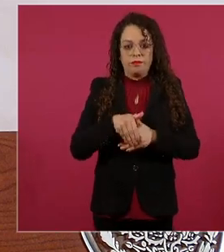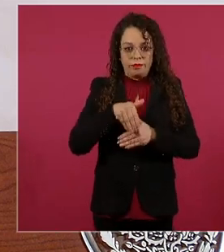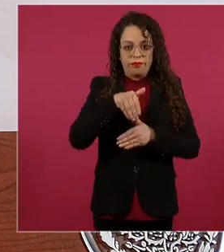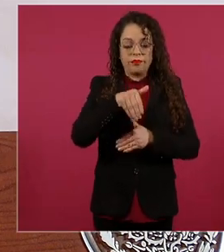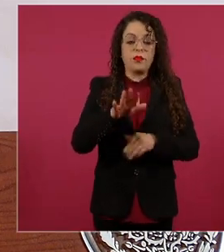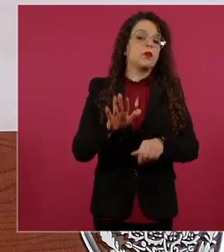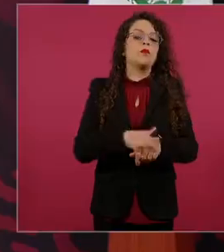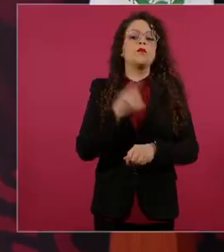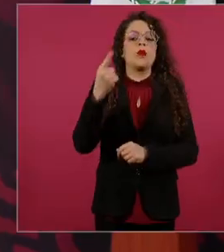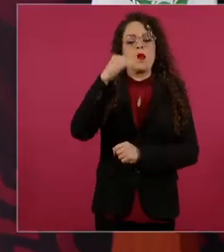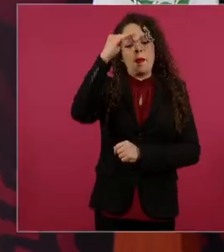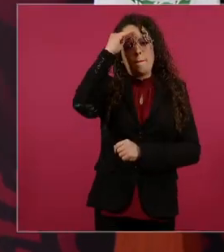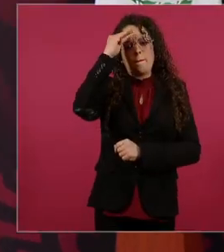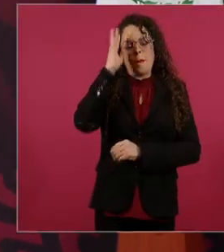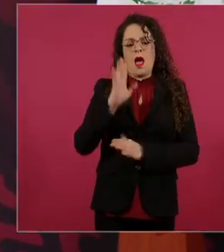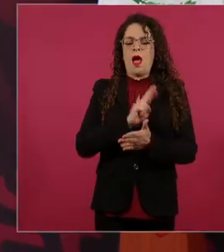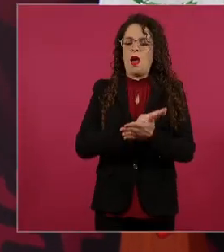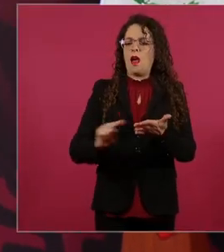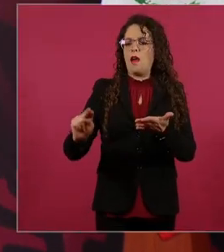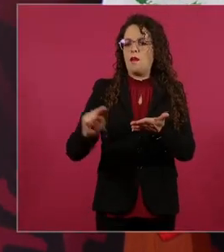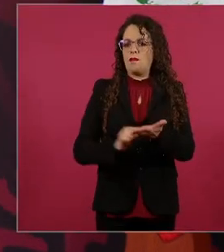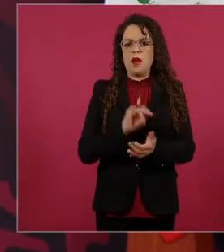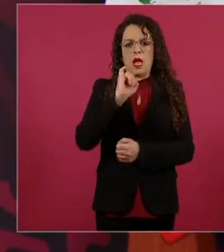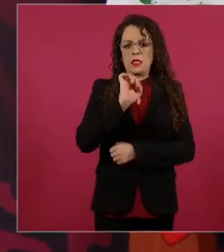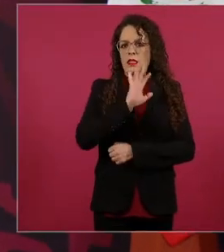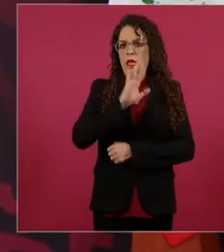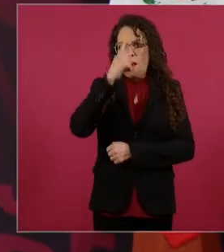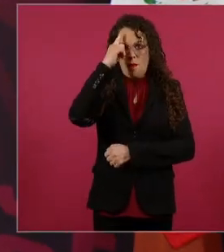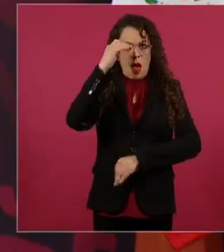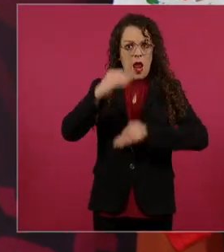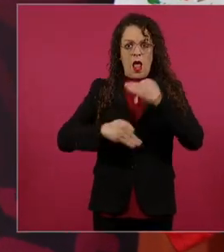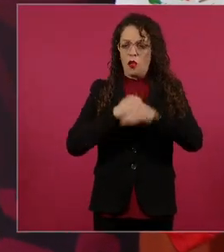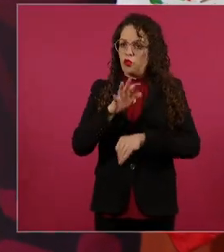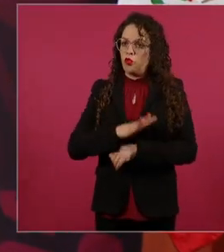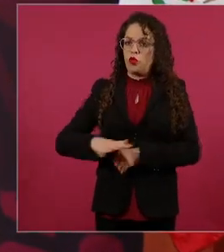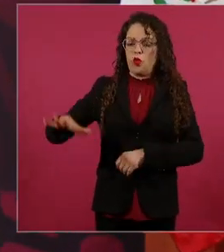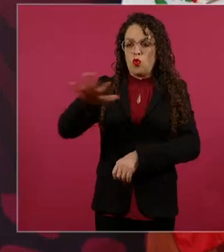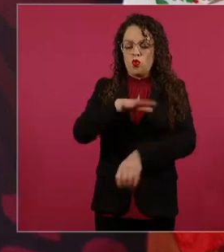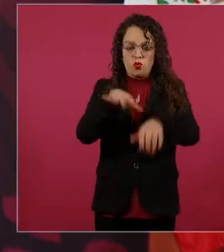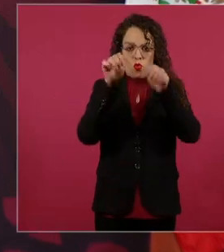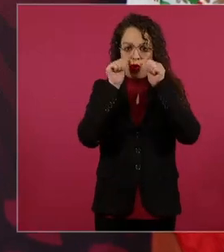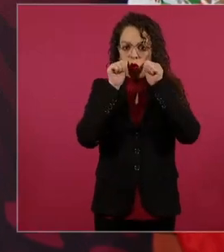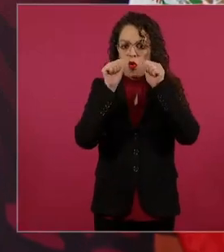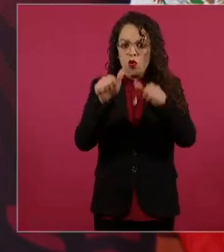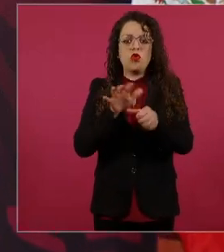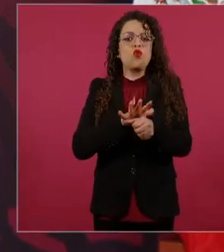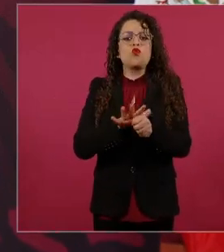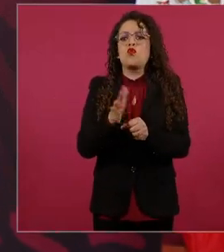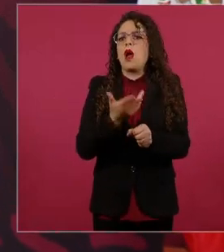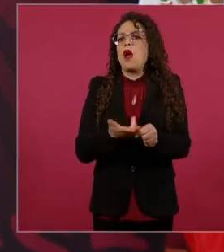van a ser universales o se va a atender a todos los mexicanos en cualquier